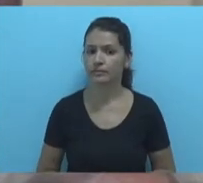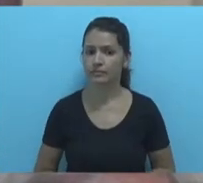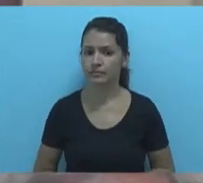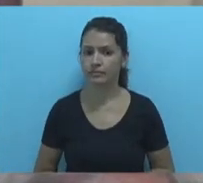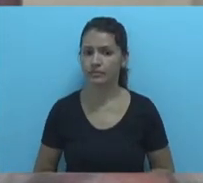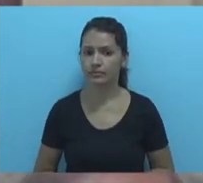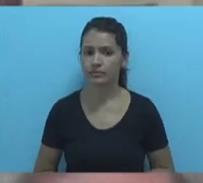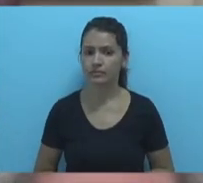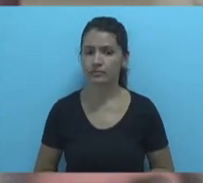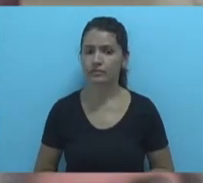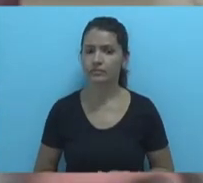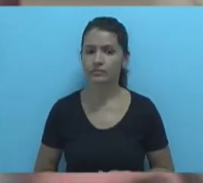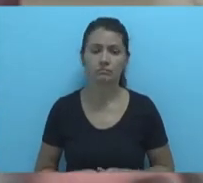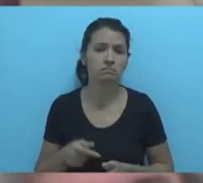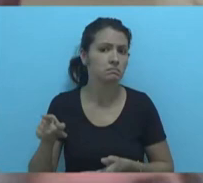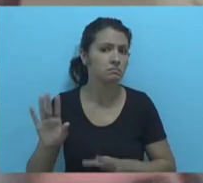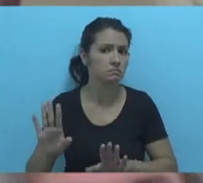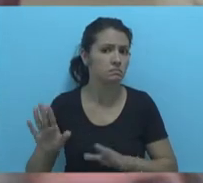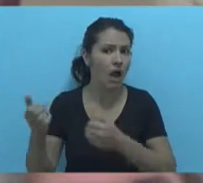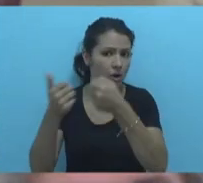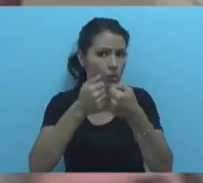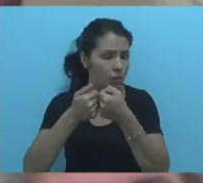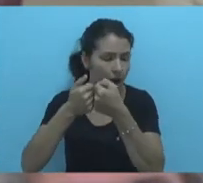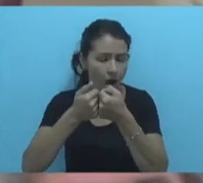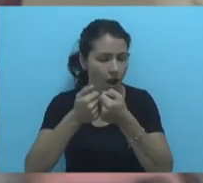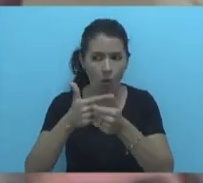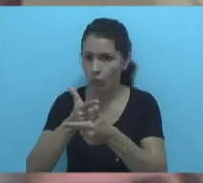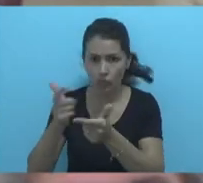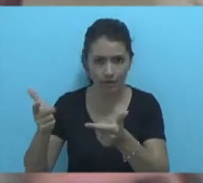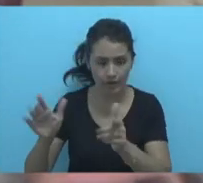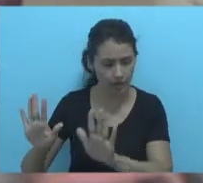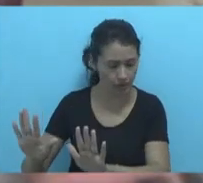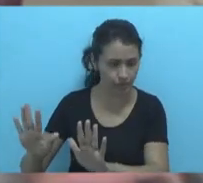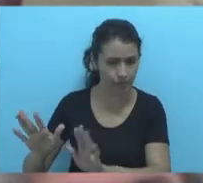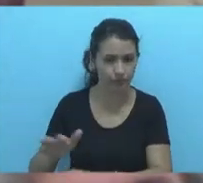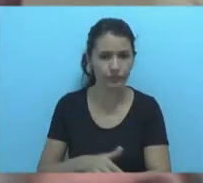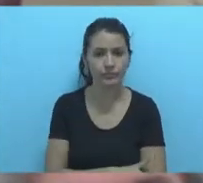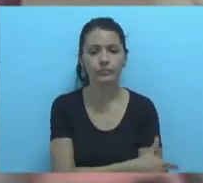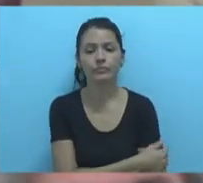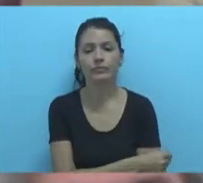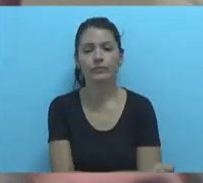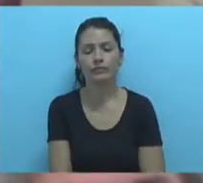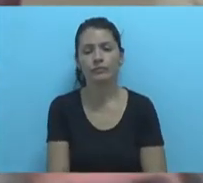sin el acompañamiento o el acuerdo con las otras provincias. Yo rescato la actitud